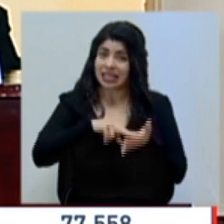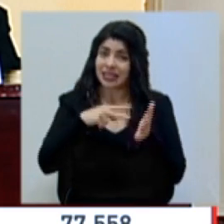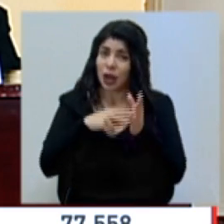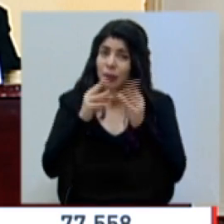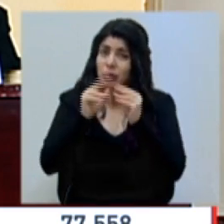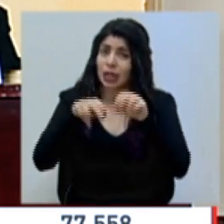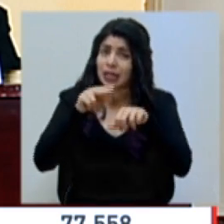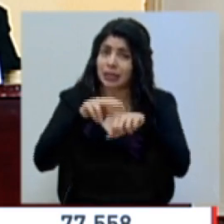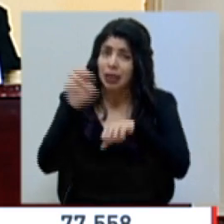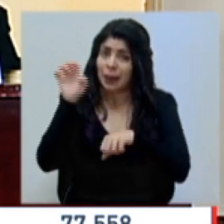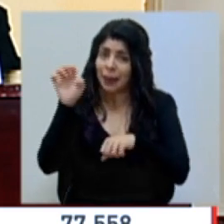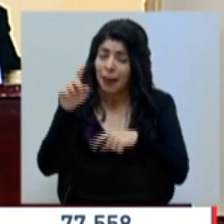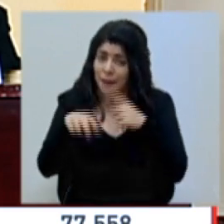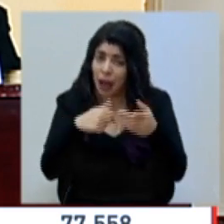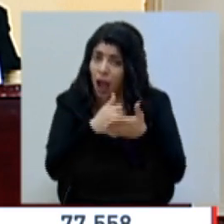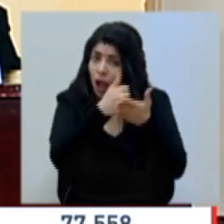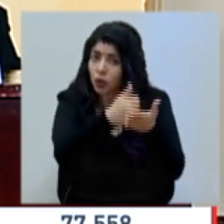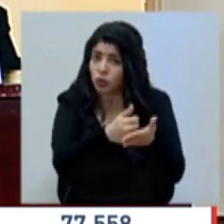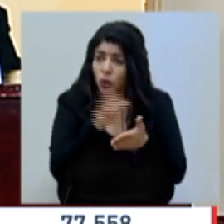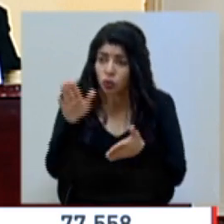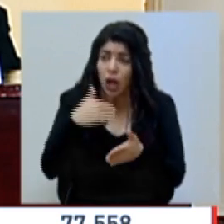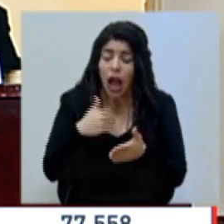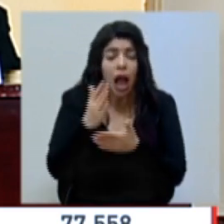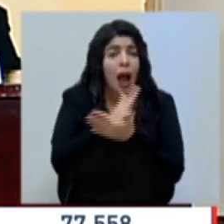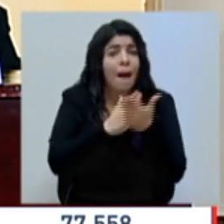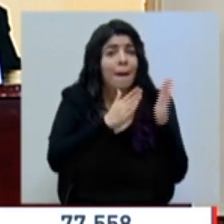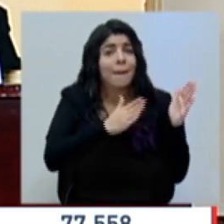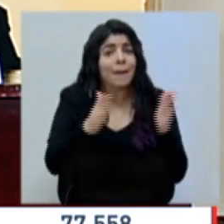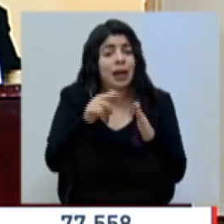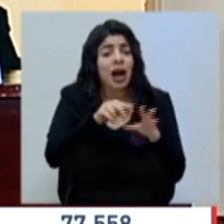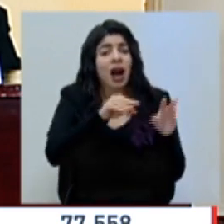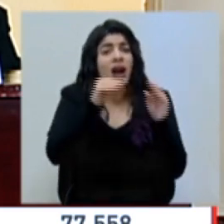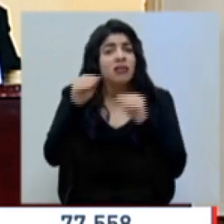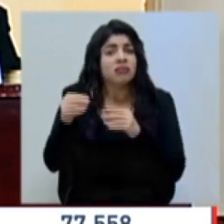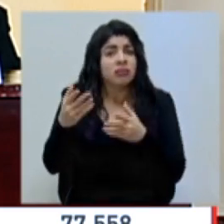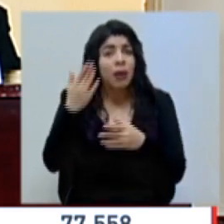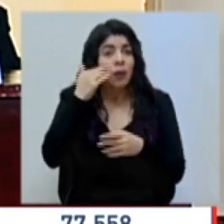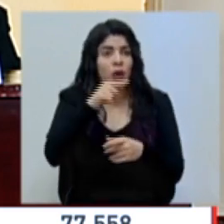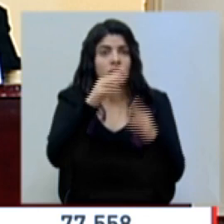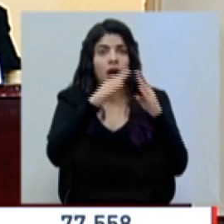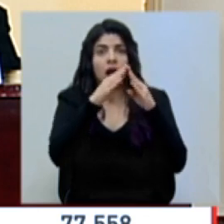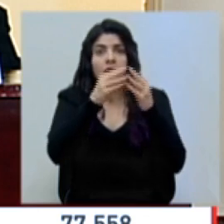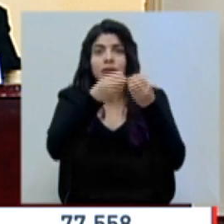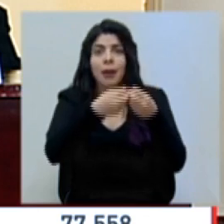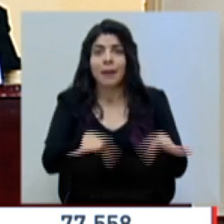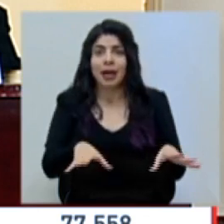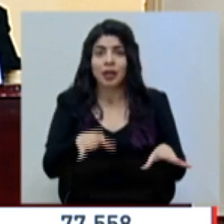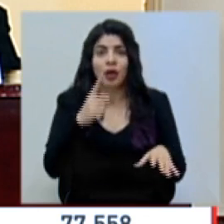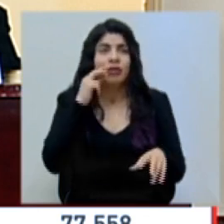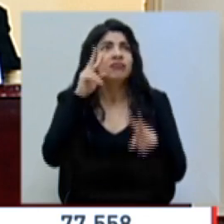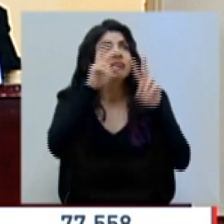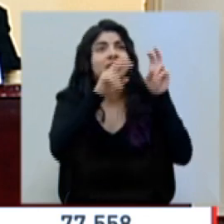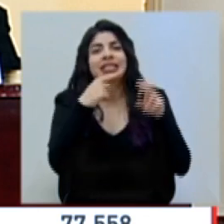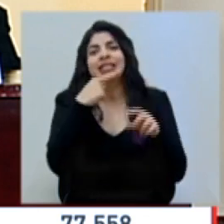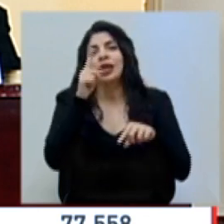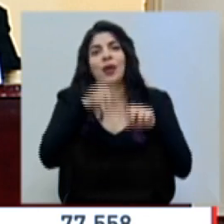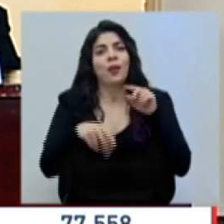de Emergencias. ¿Tienen algún plan de reubicación para ellos, ya que perdieron sus hogares al declararlos